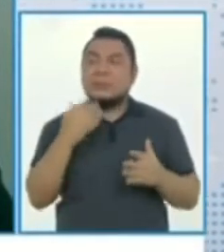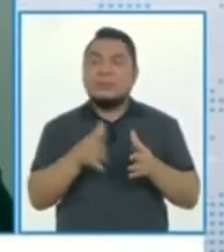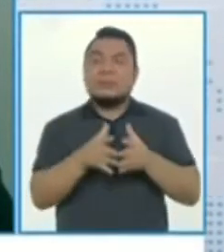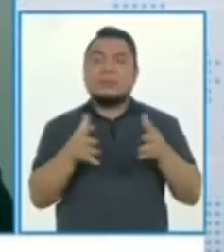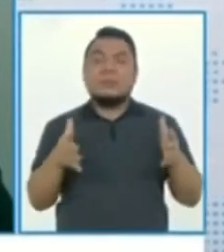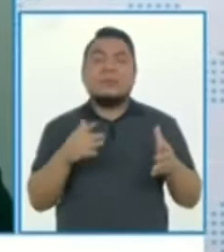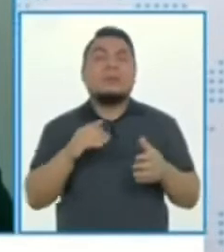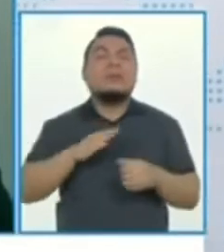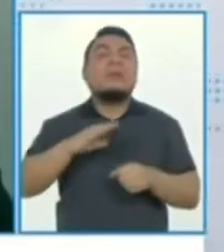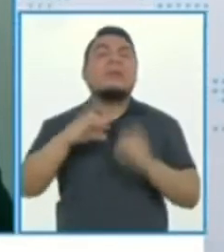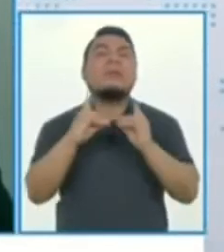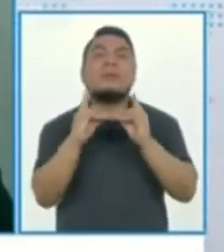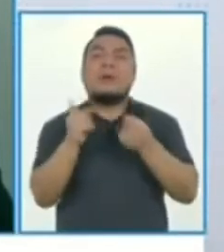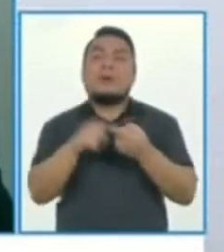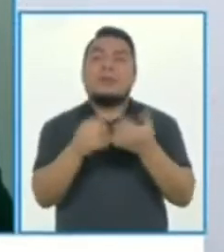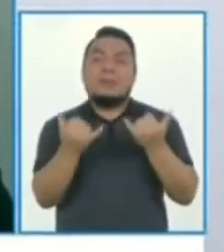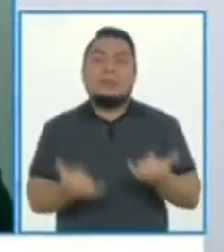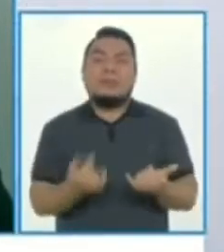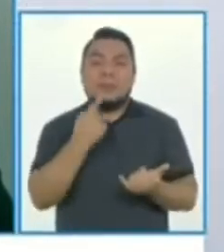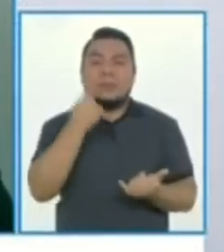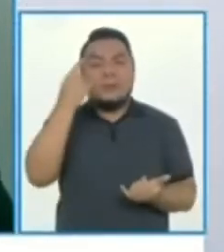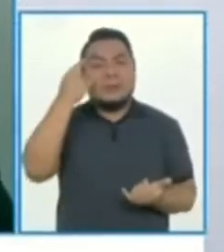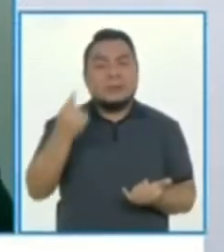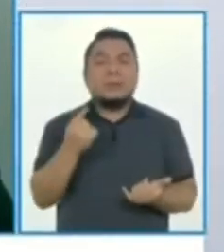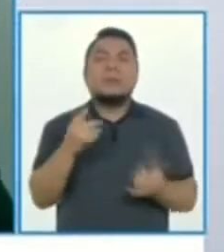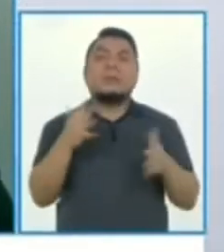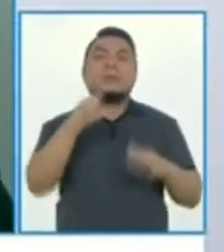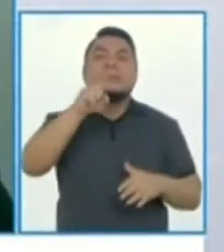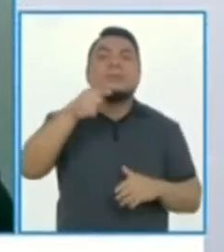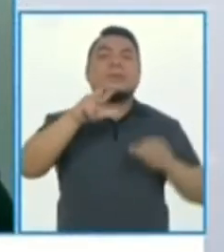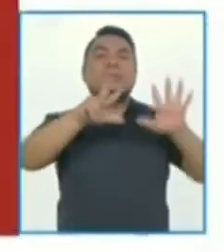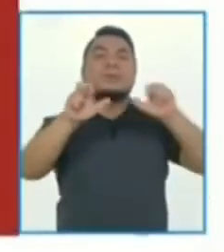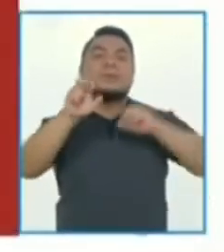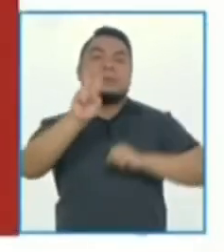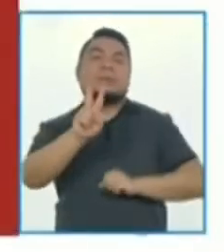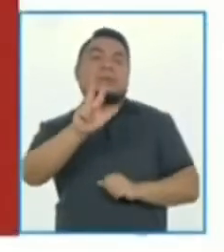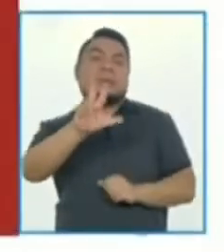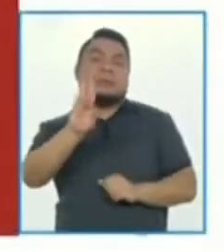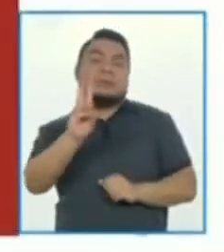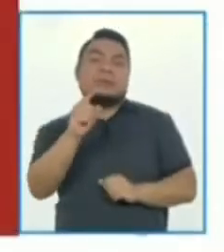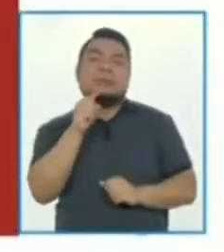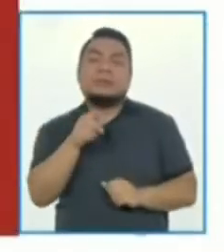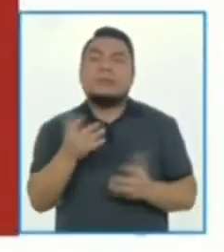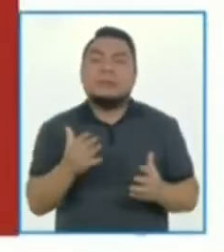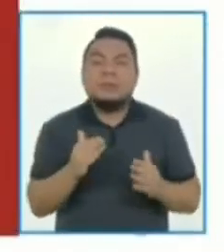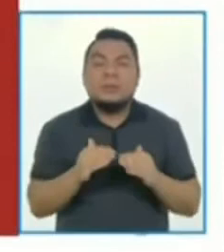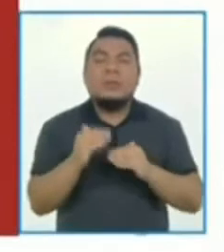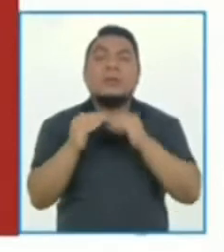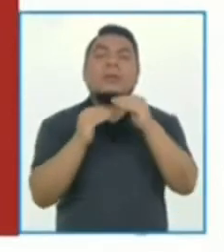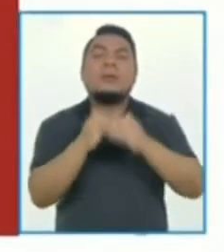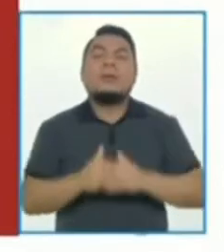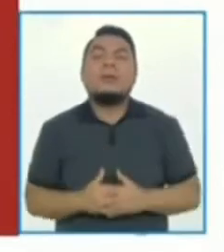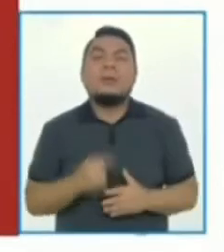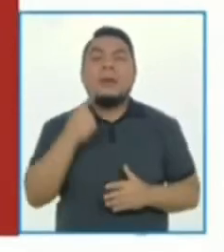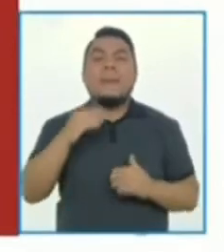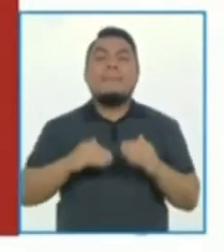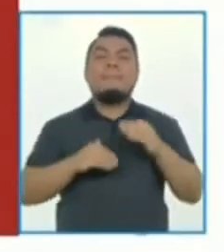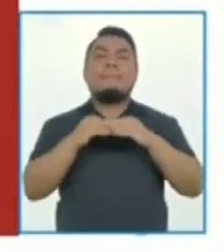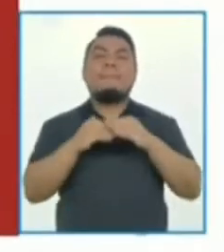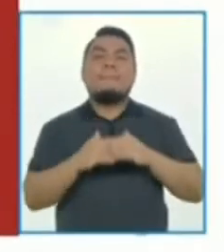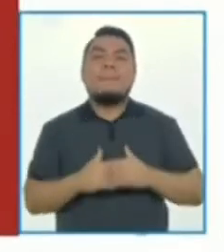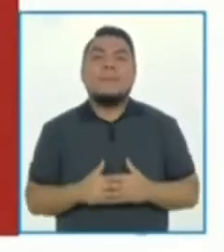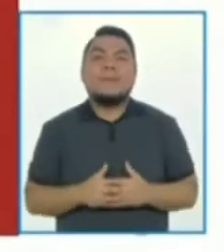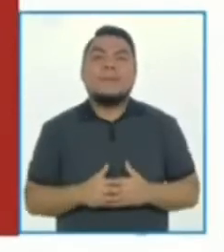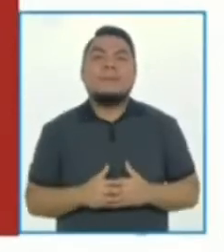ampliando la oferta de camas. Al día de hoy hay una oferta de 1.836 camas que es superior al máximo de oferta